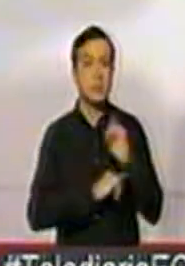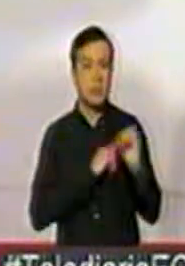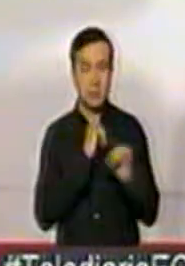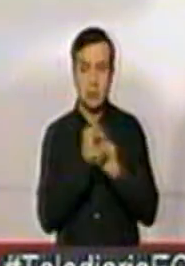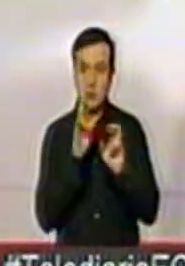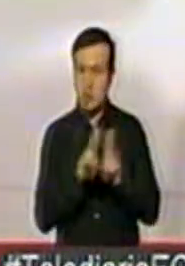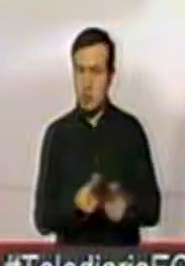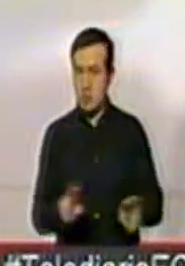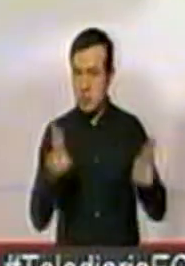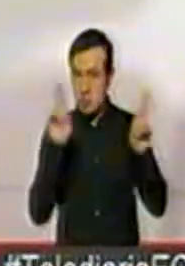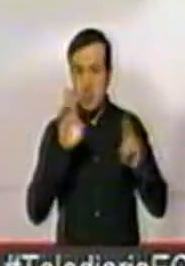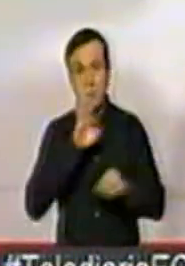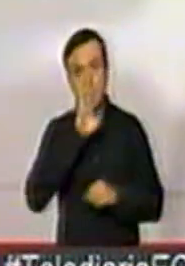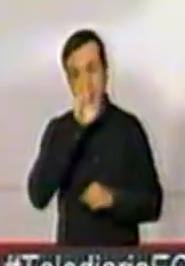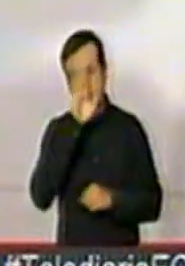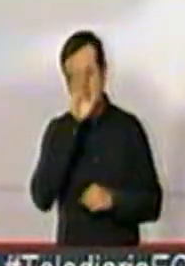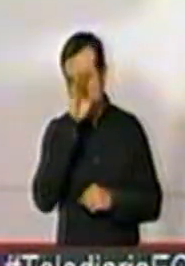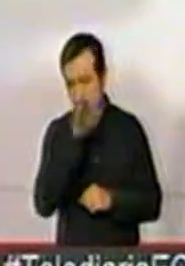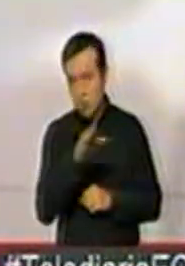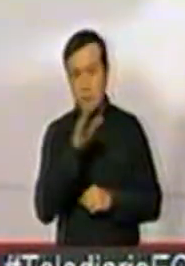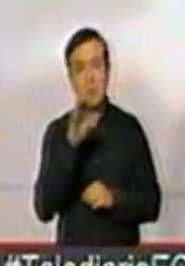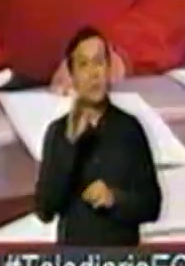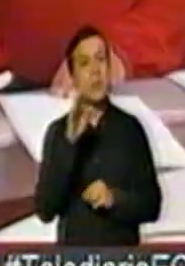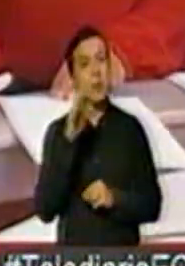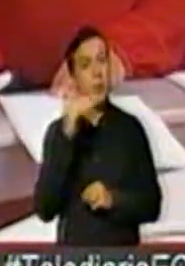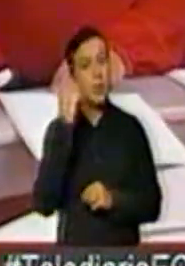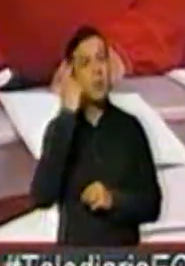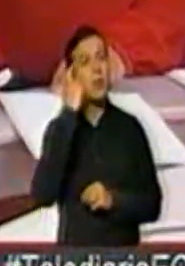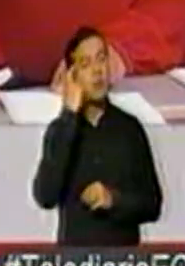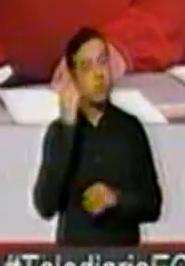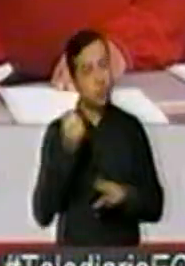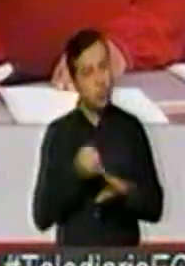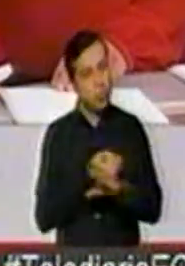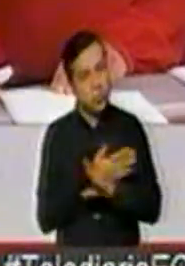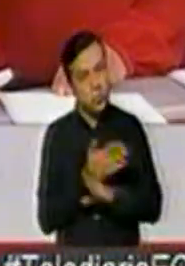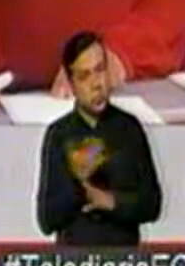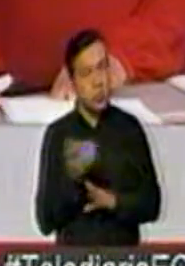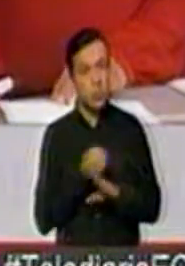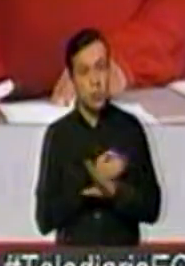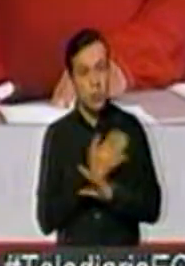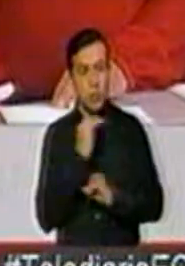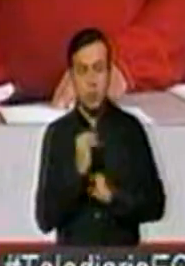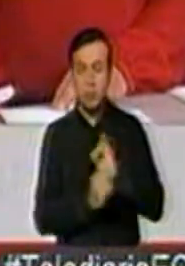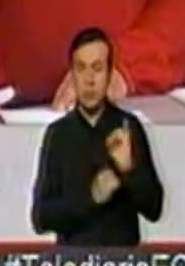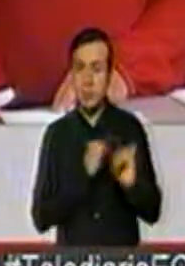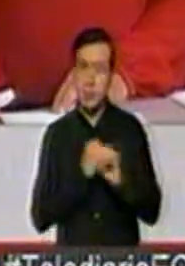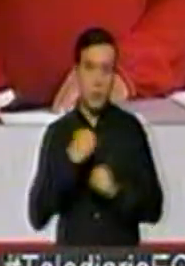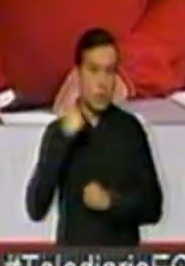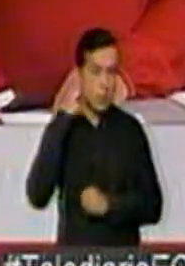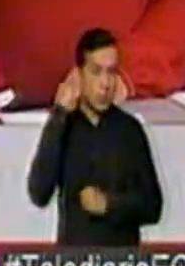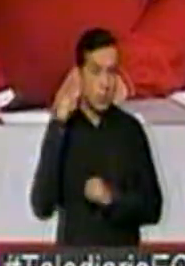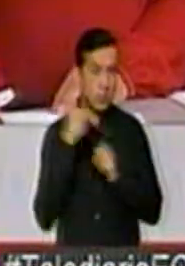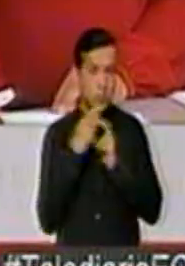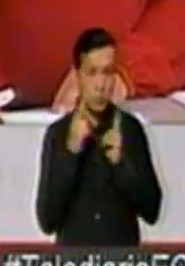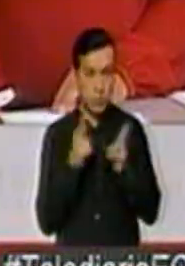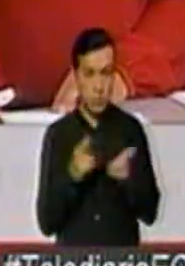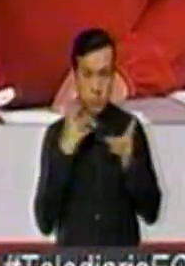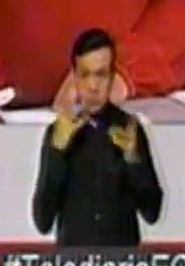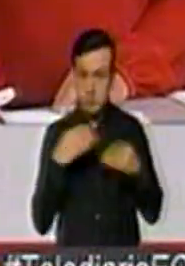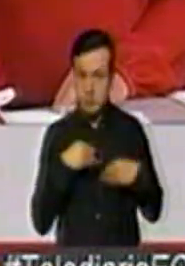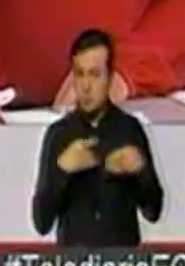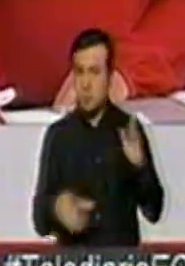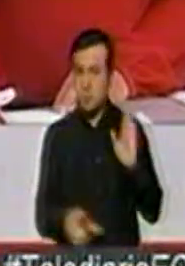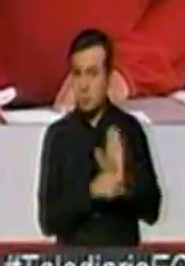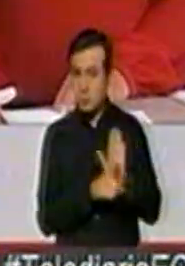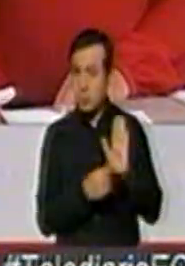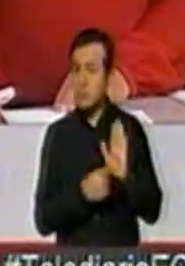Naciones Unidas, siempre ha habido las debidas motivaciones y recomendaciones de instrumentos internacionales de derechos humanos de adoptar una legislación